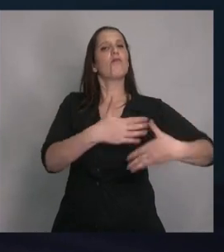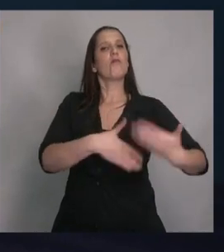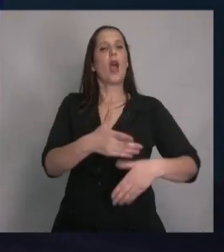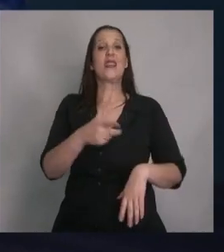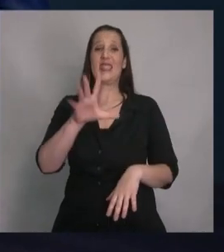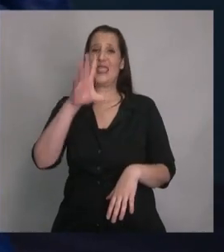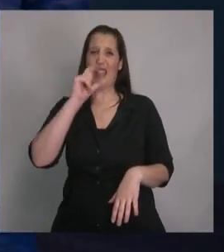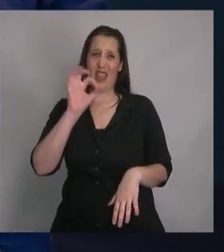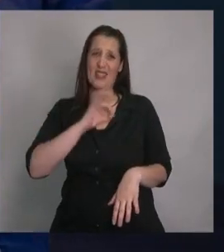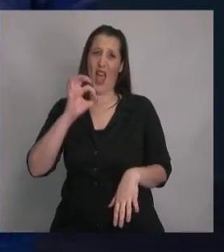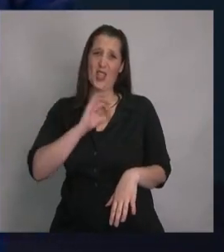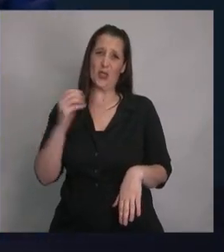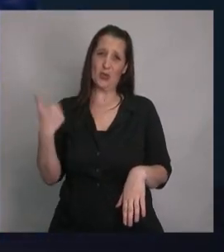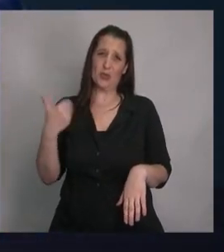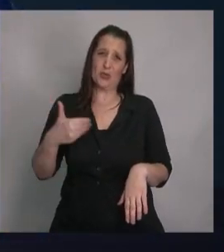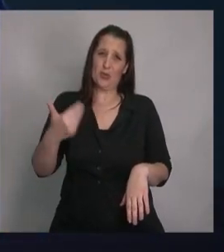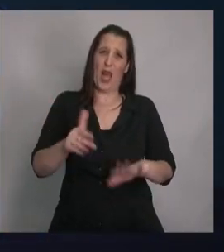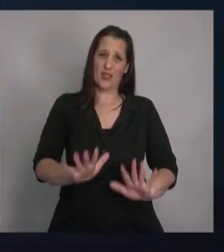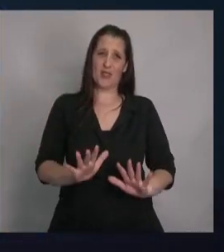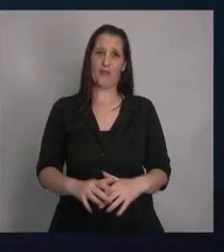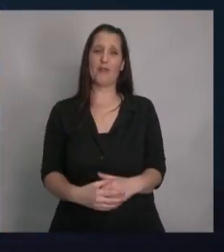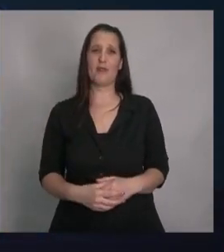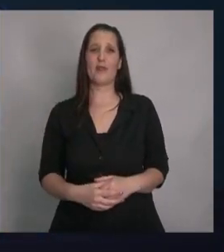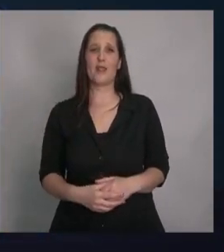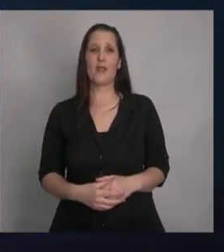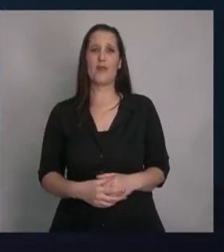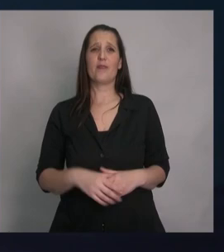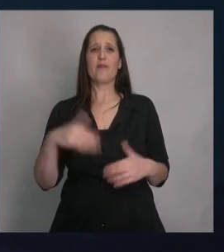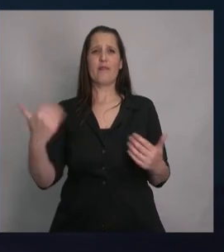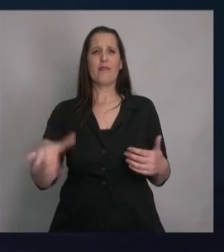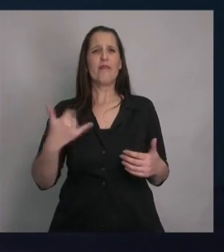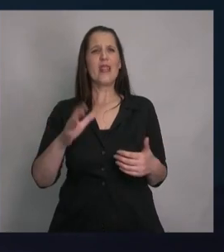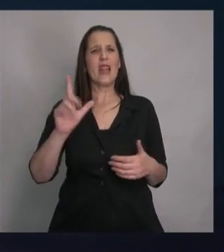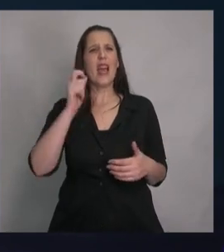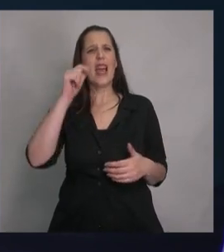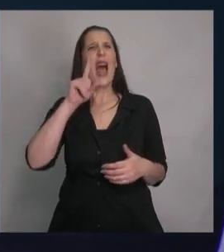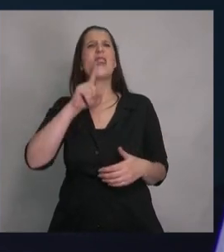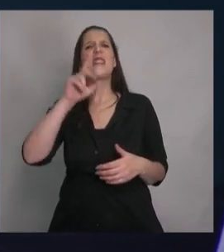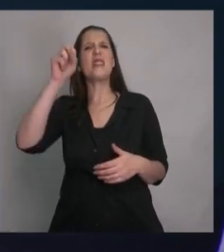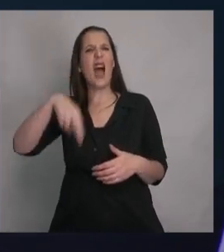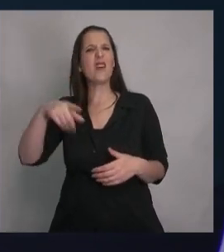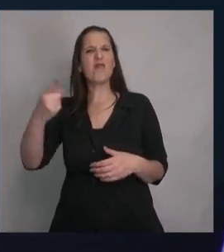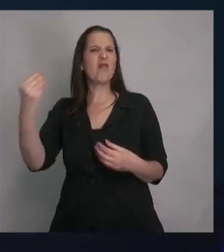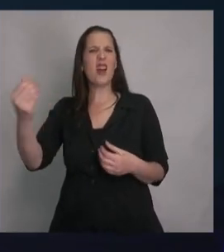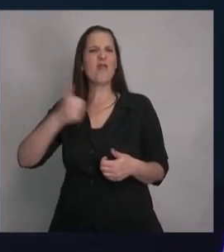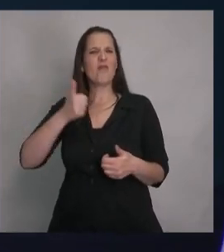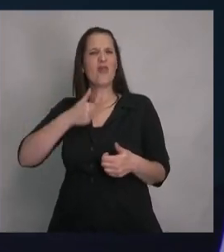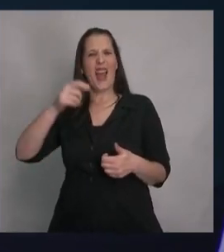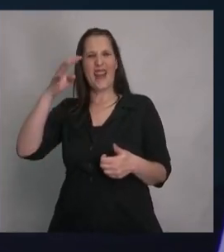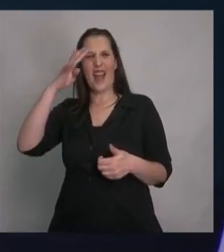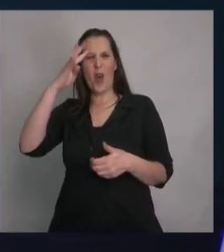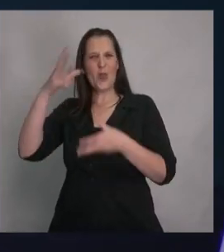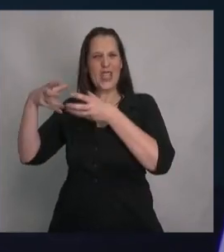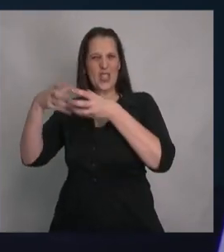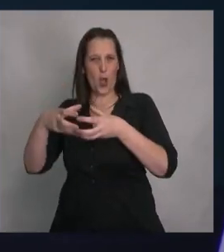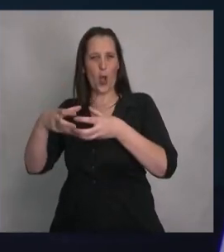70 años nos acompañó. Jorge Eliezer Gaitán, un caudillo allá en el pasado,